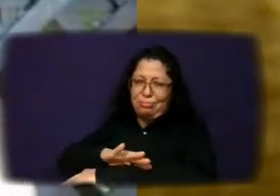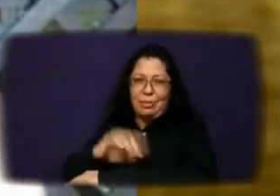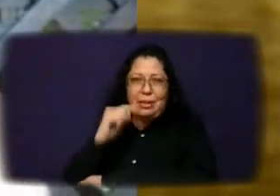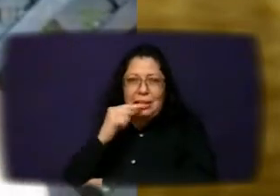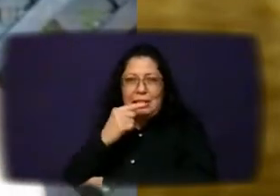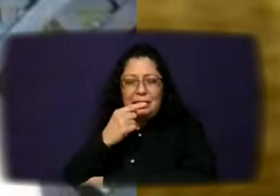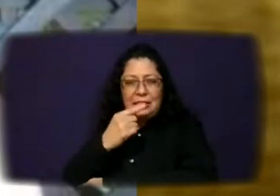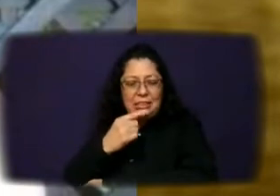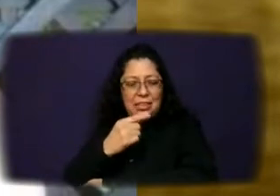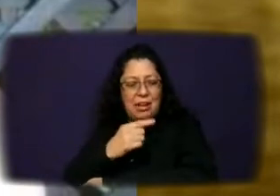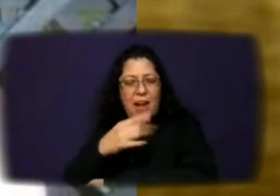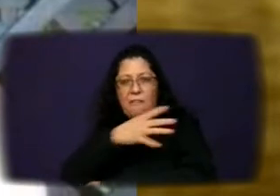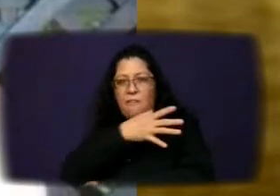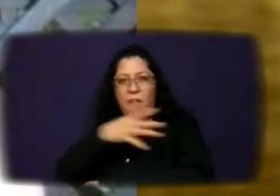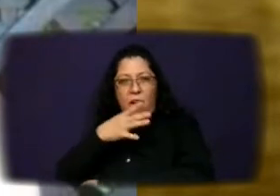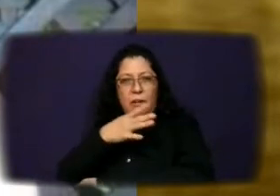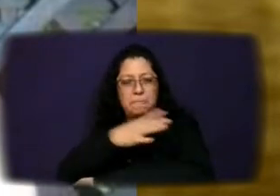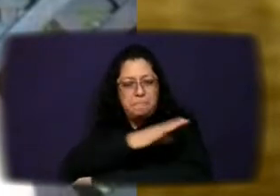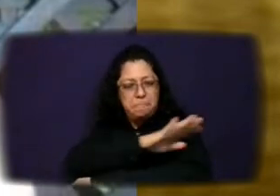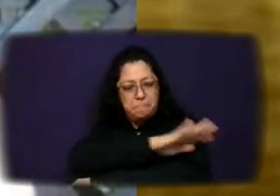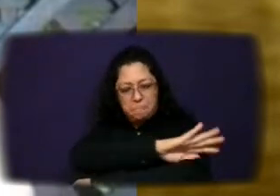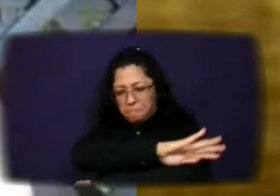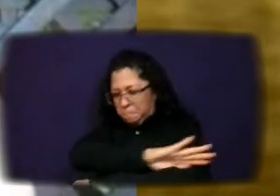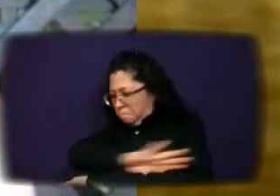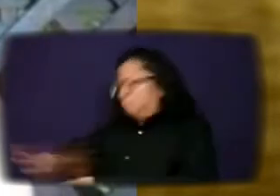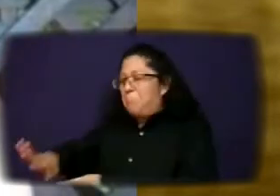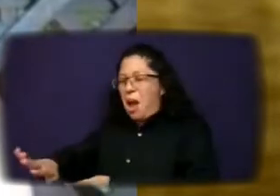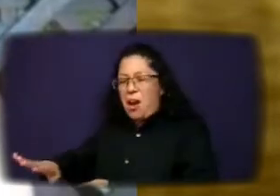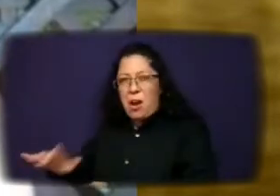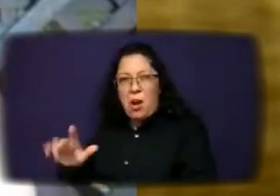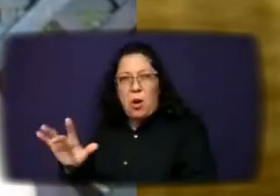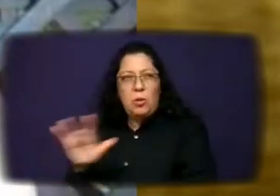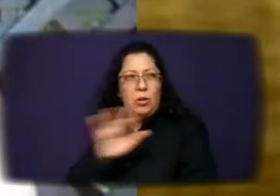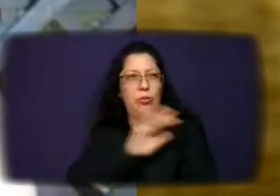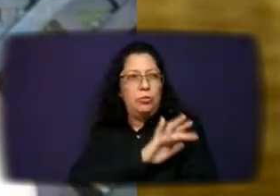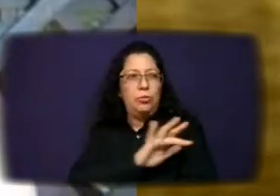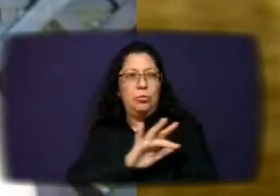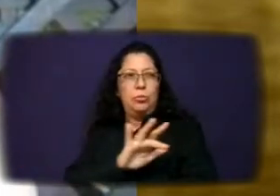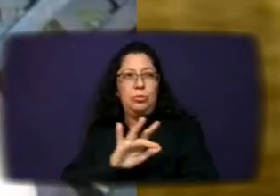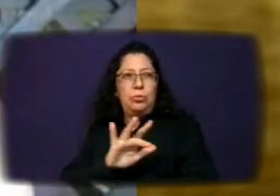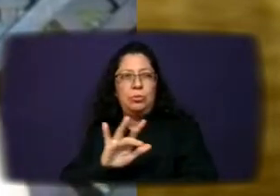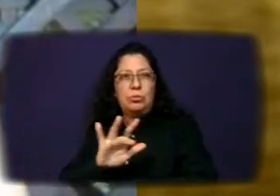hasta que la granja era un lote vacío.